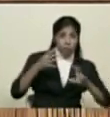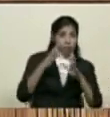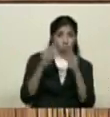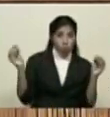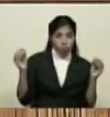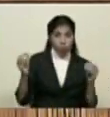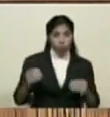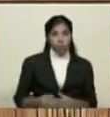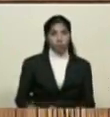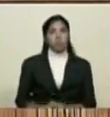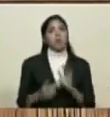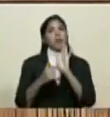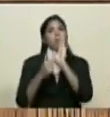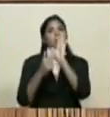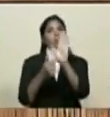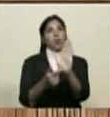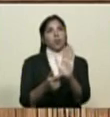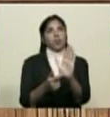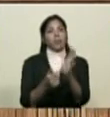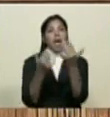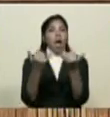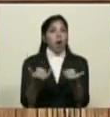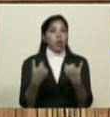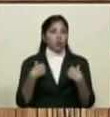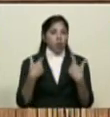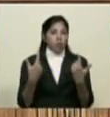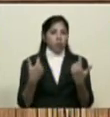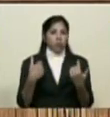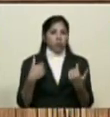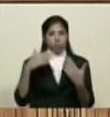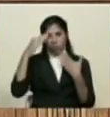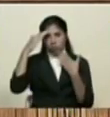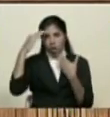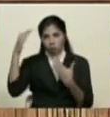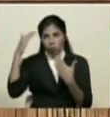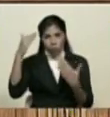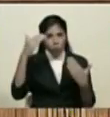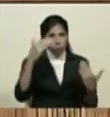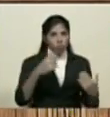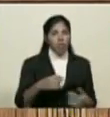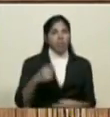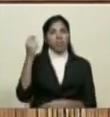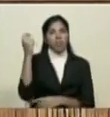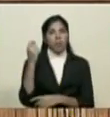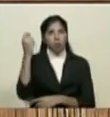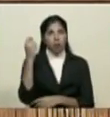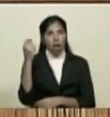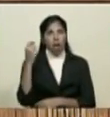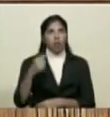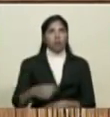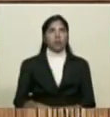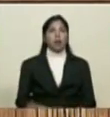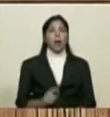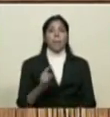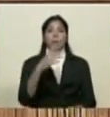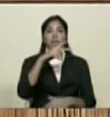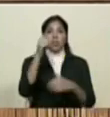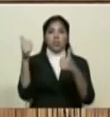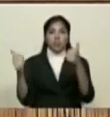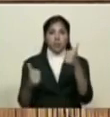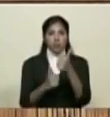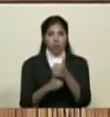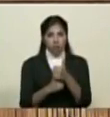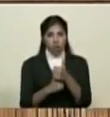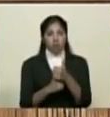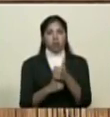esa cuenta. Así que mi saludo, ciudadano diputado Elvis Amoroso, primer vicepresidente de la Asamblea Nacional